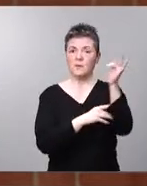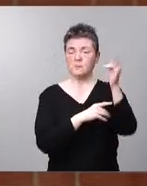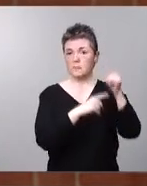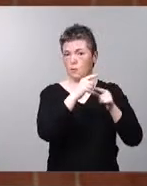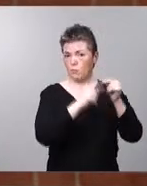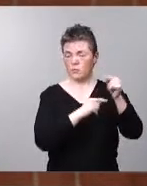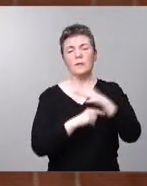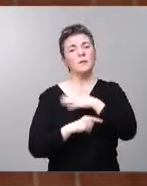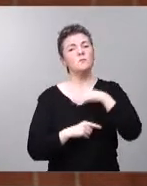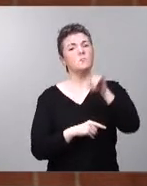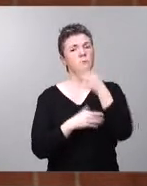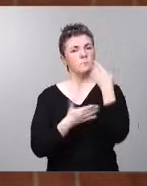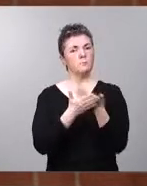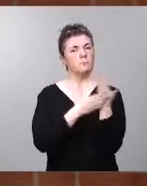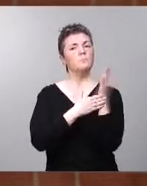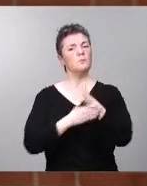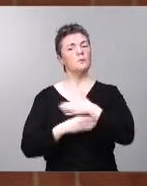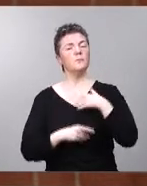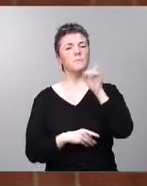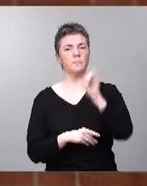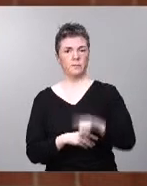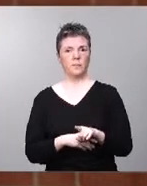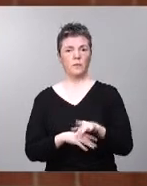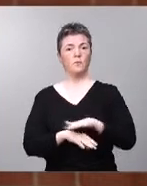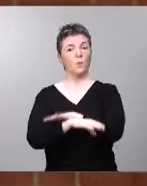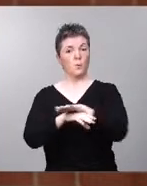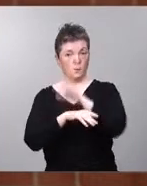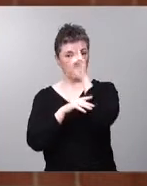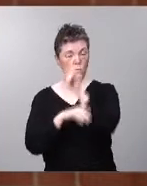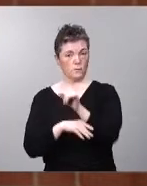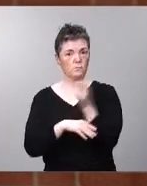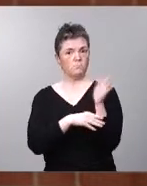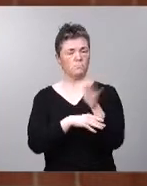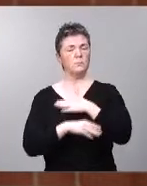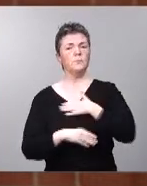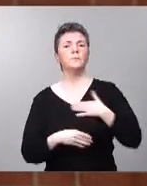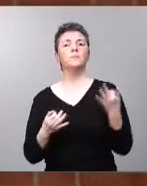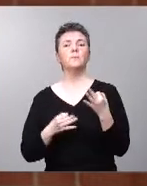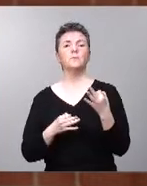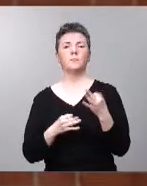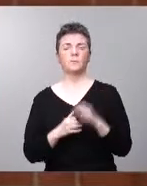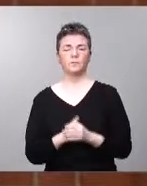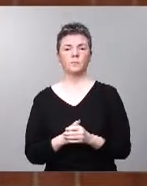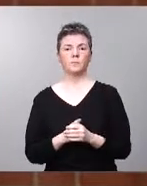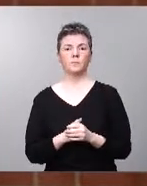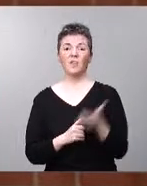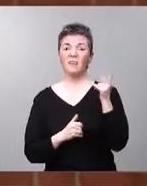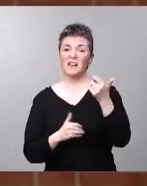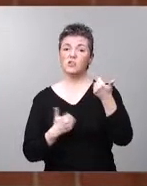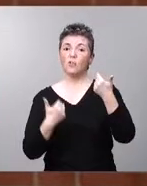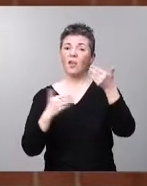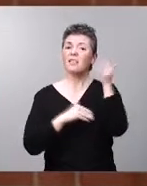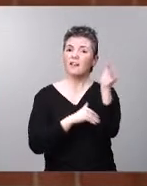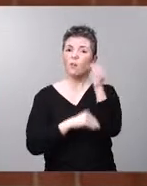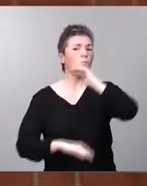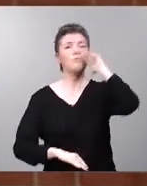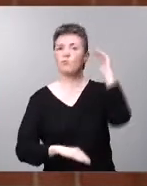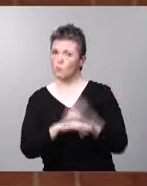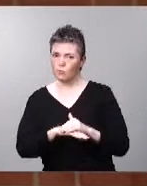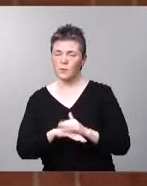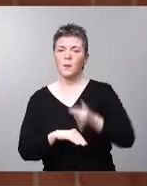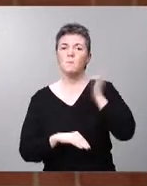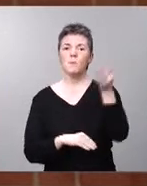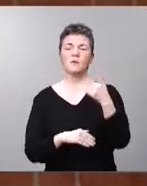demostrar al gobierno de putin que las violaciones contra el derecho internacional y contra la soberanía y la integridad